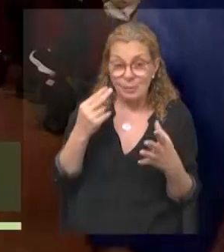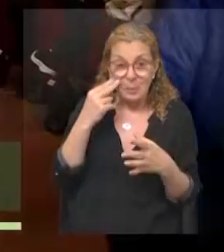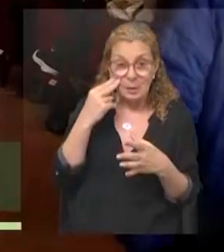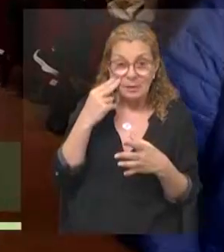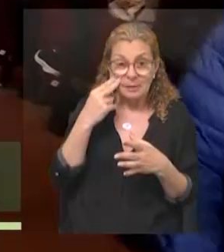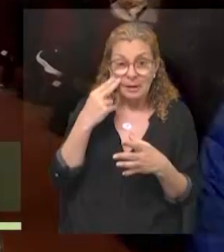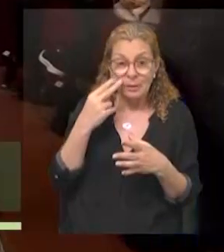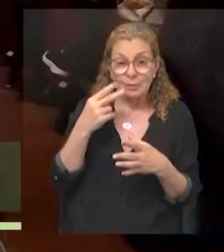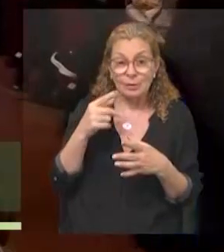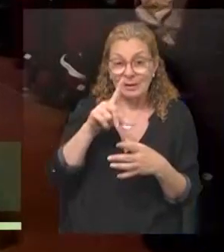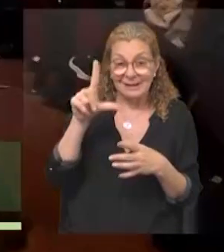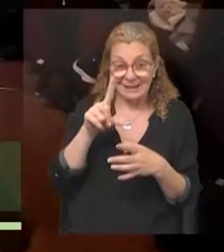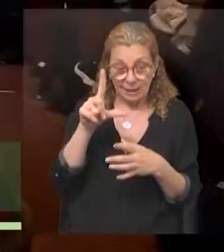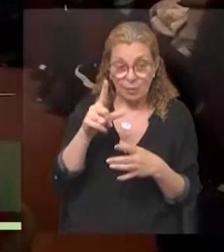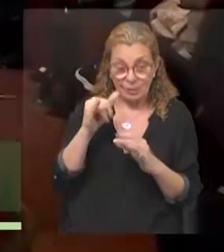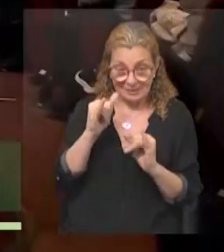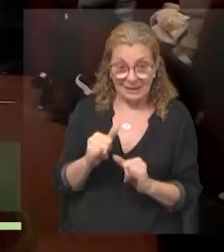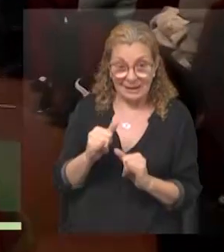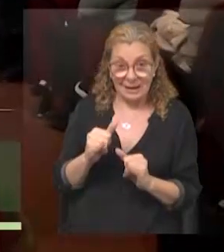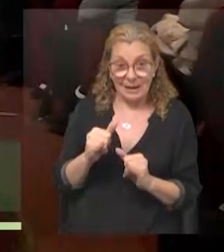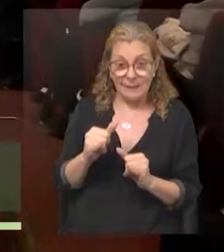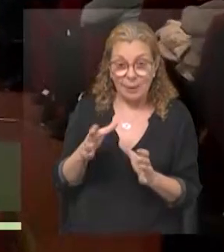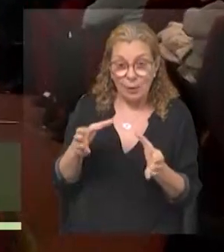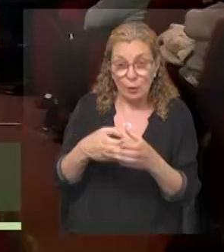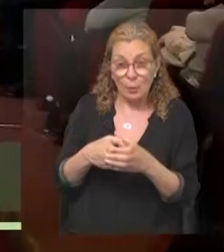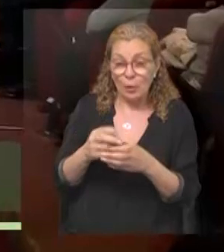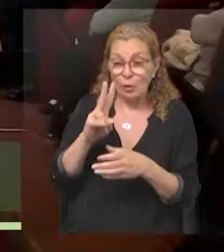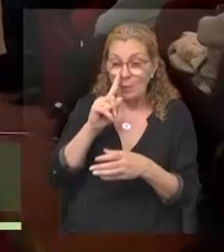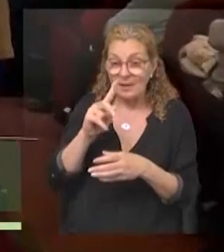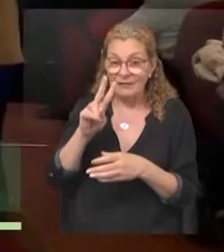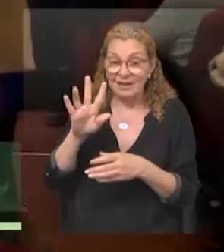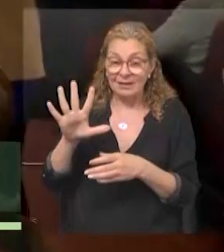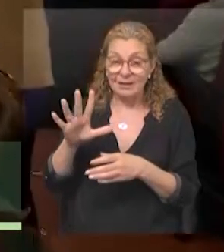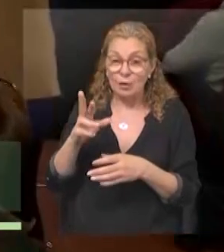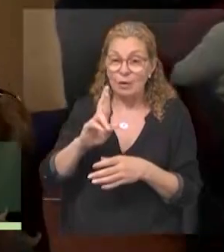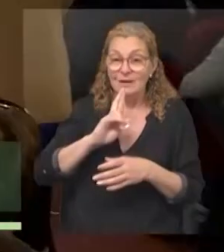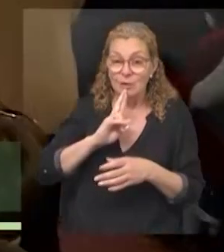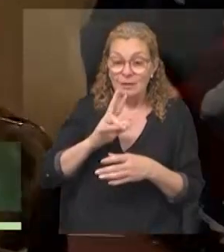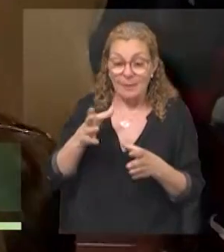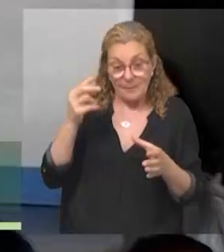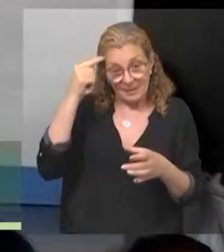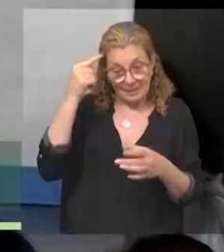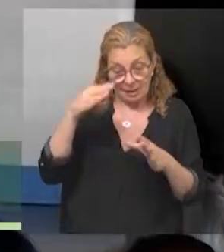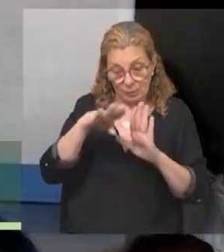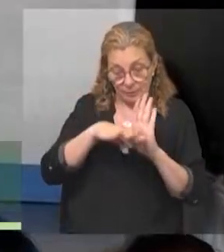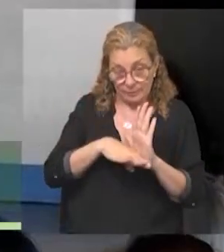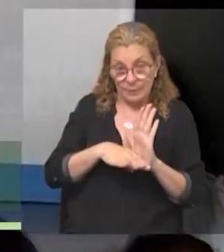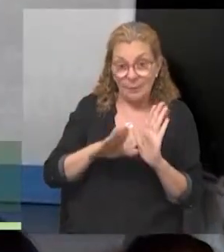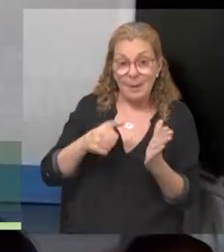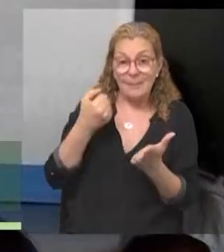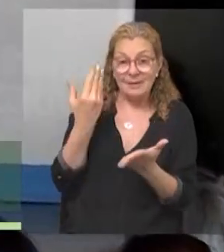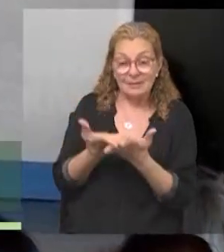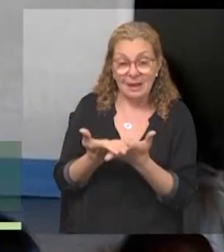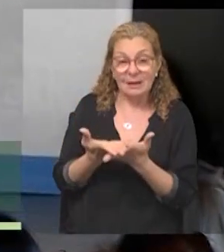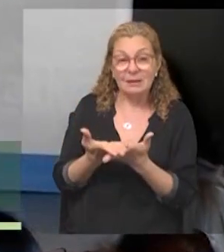cuando secundaria tenga la matriz de grupos 2025 resuelta o la proyección nos va a mandar la